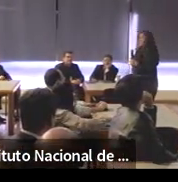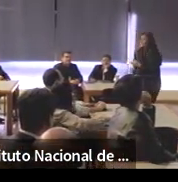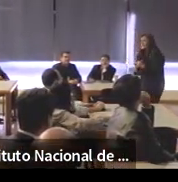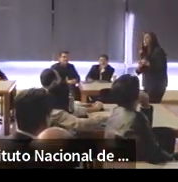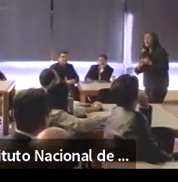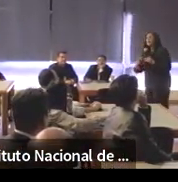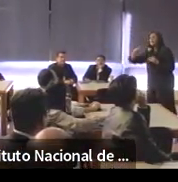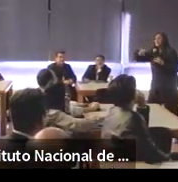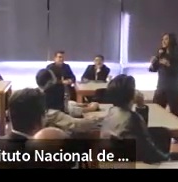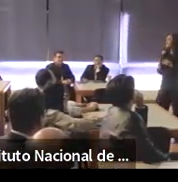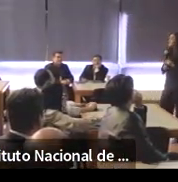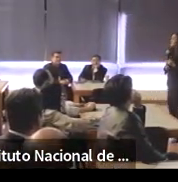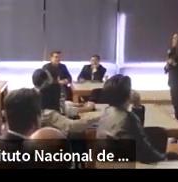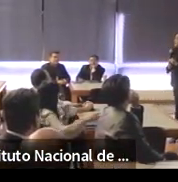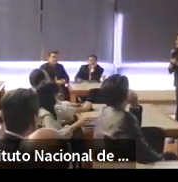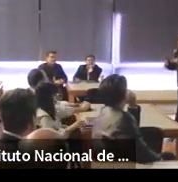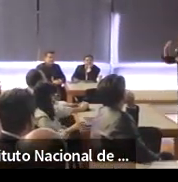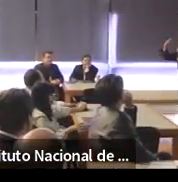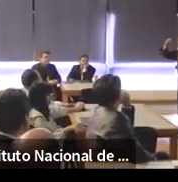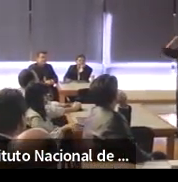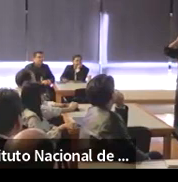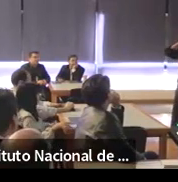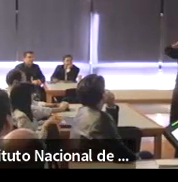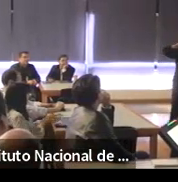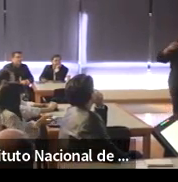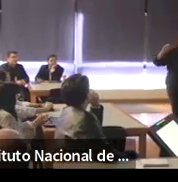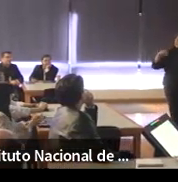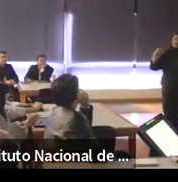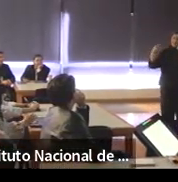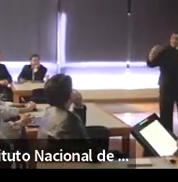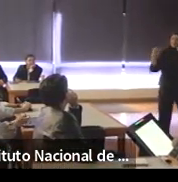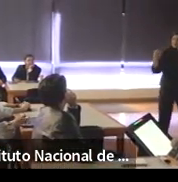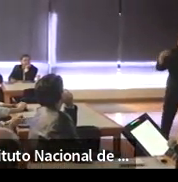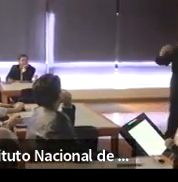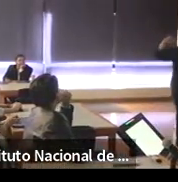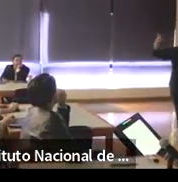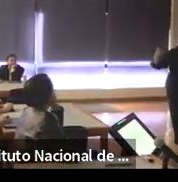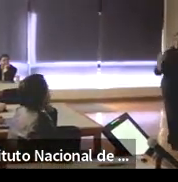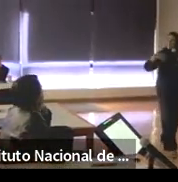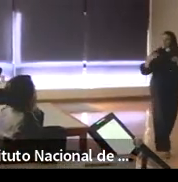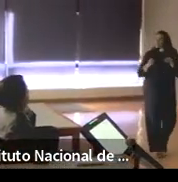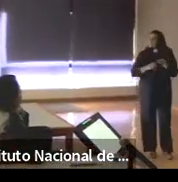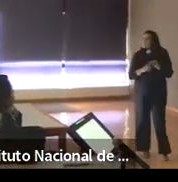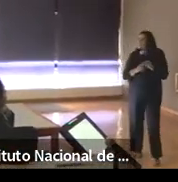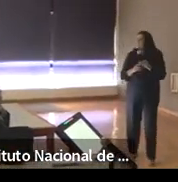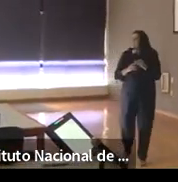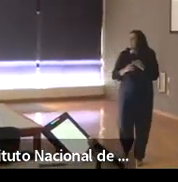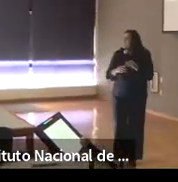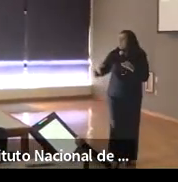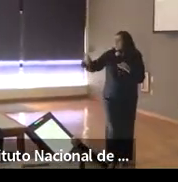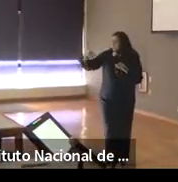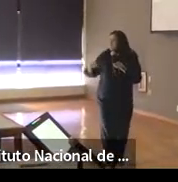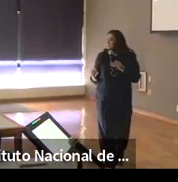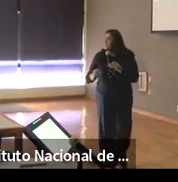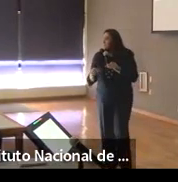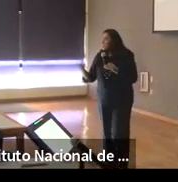Porque el ser humano es así porque el ser humano no quiere saber no quiere dejar saber quién es